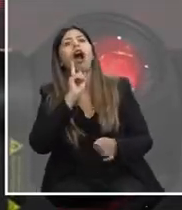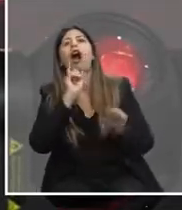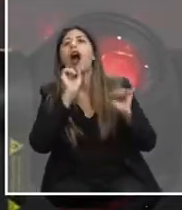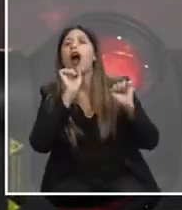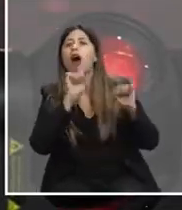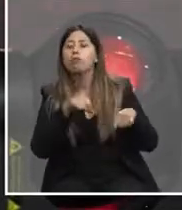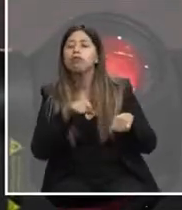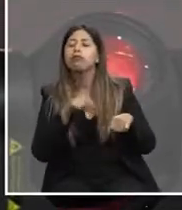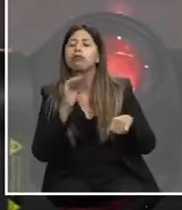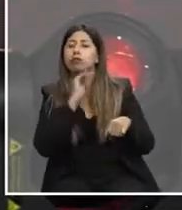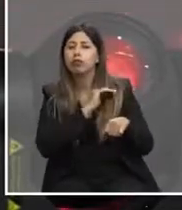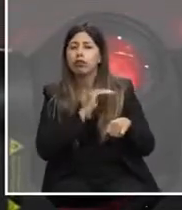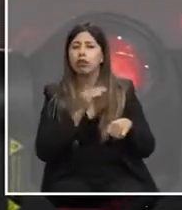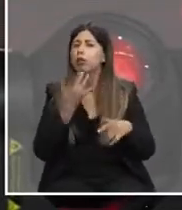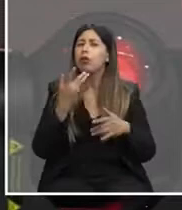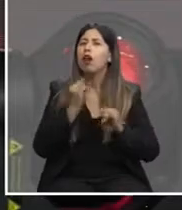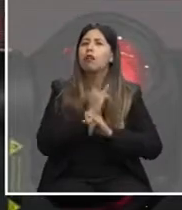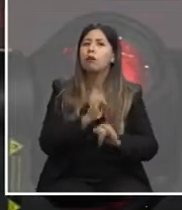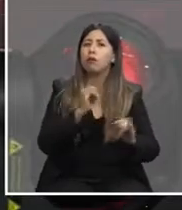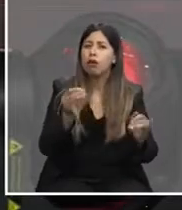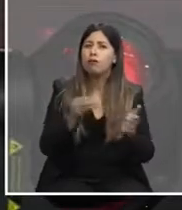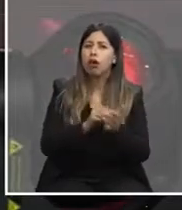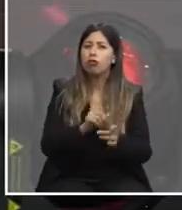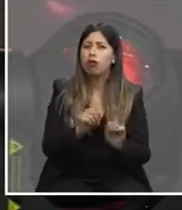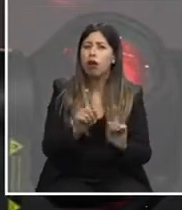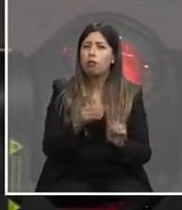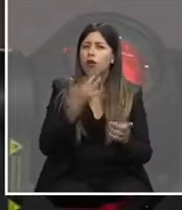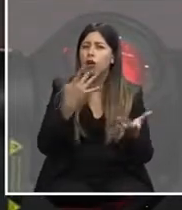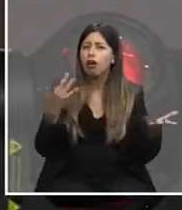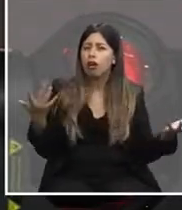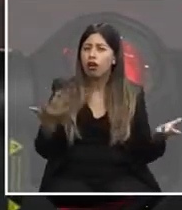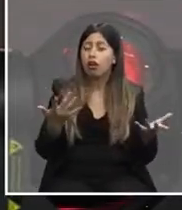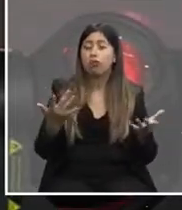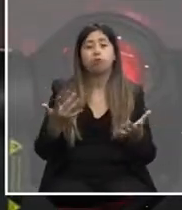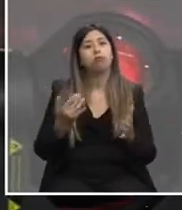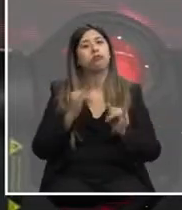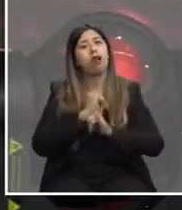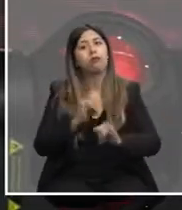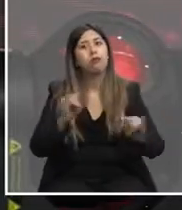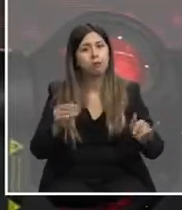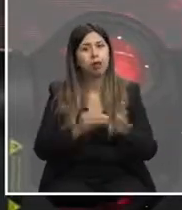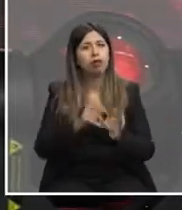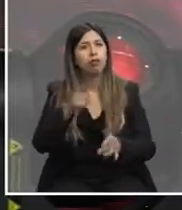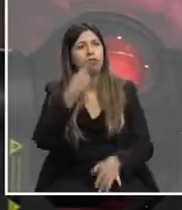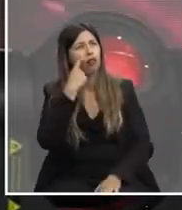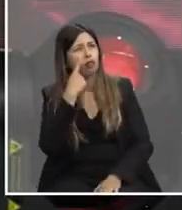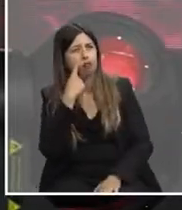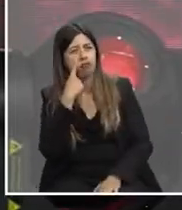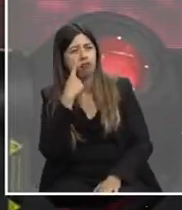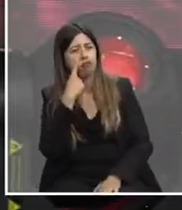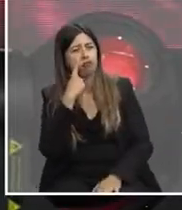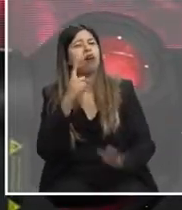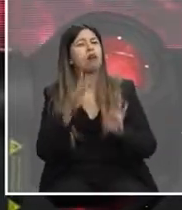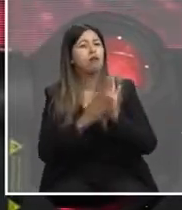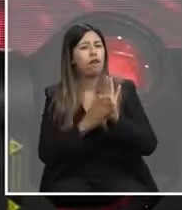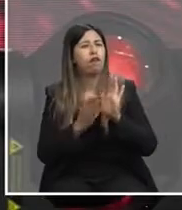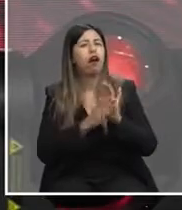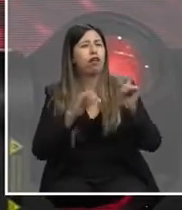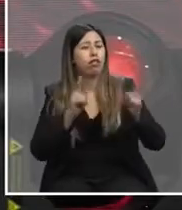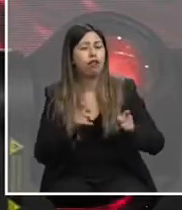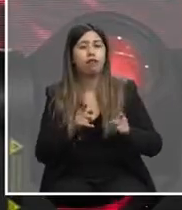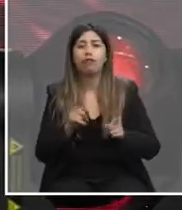una cosa interesante. ¿Por qué no se te dice tal? Bueno, primero porque si te dicen más, en una de esas tienes que probarlo. No lo necesitas.